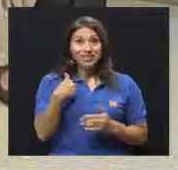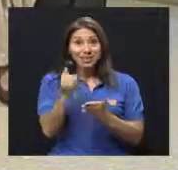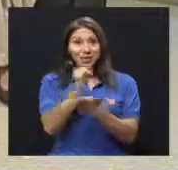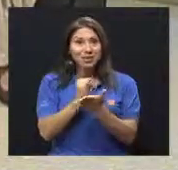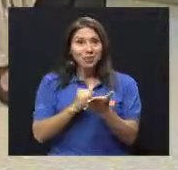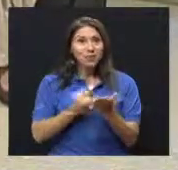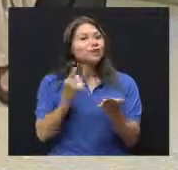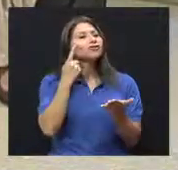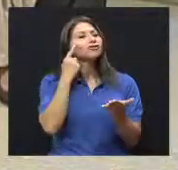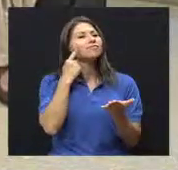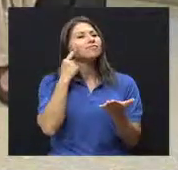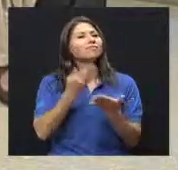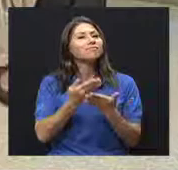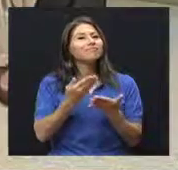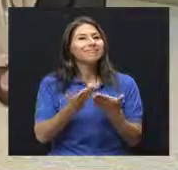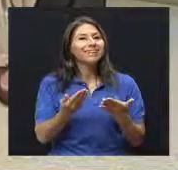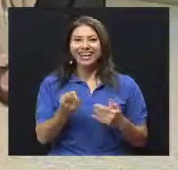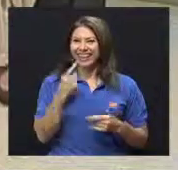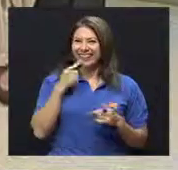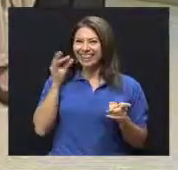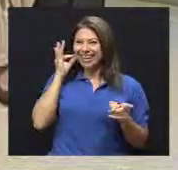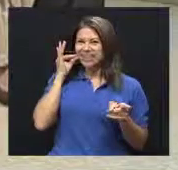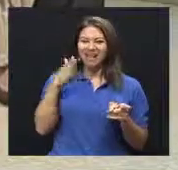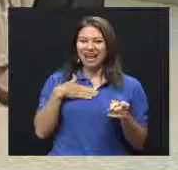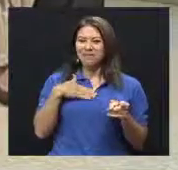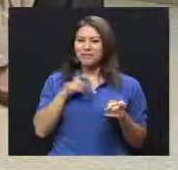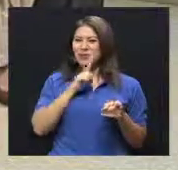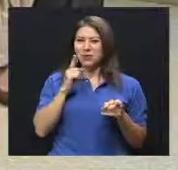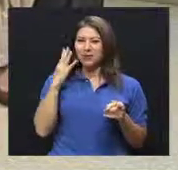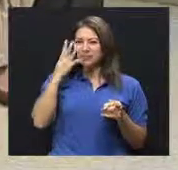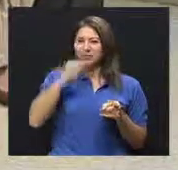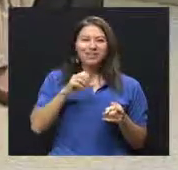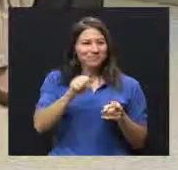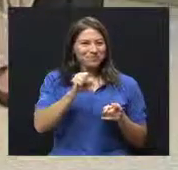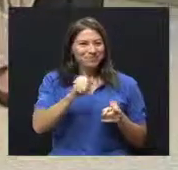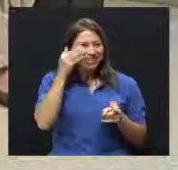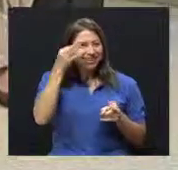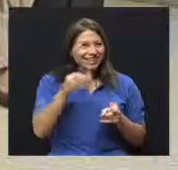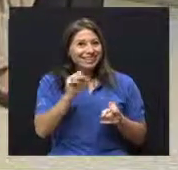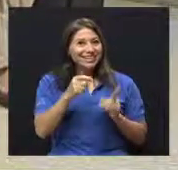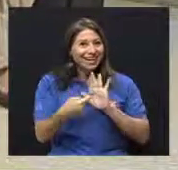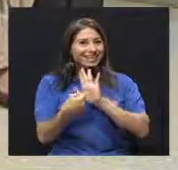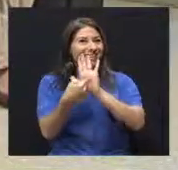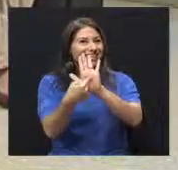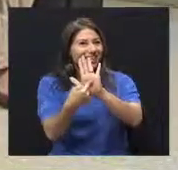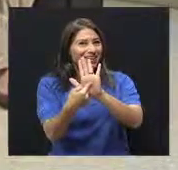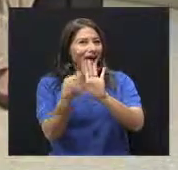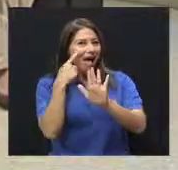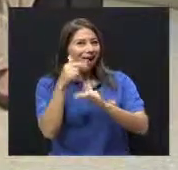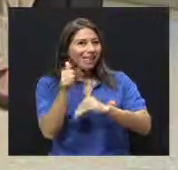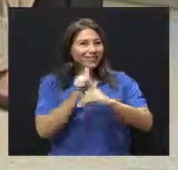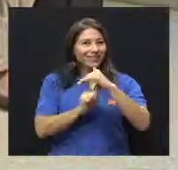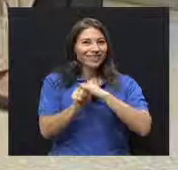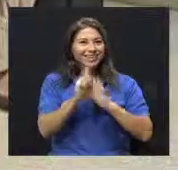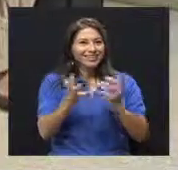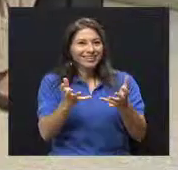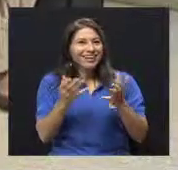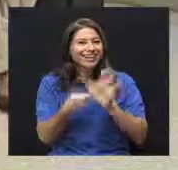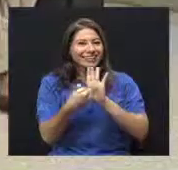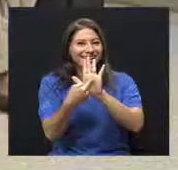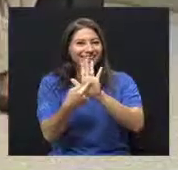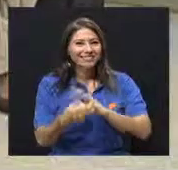que yo quiero que ustedes me enseñen. Dice Jimena, bueno, el mío no es muy hábil, pero yo creo que sí, enséñanos el tuyo. Jimena, ahí lo tiene como escondido y no